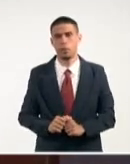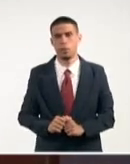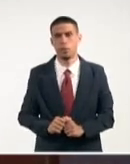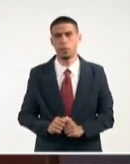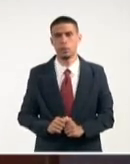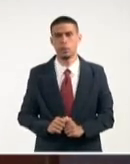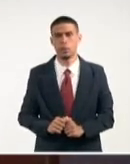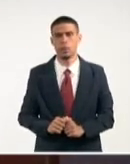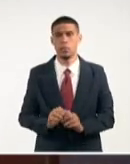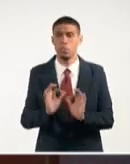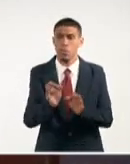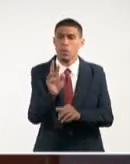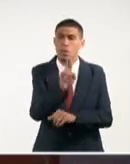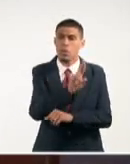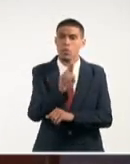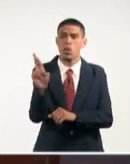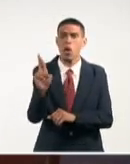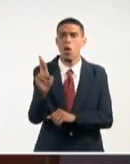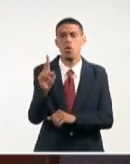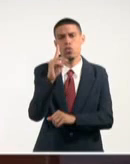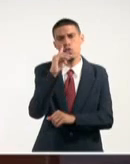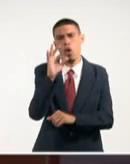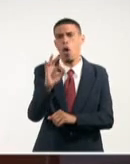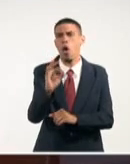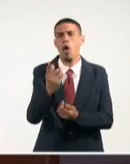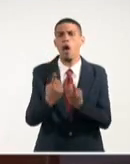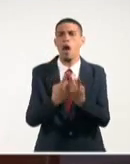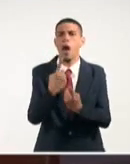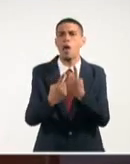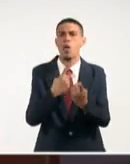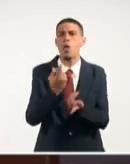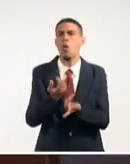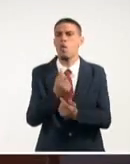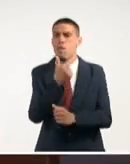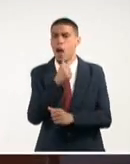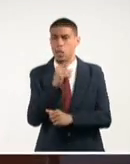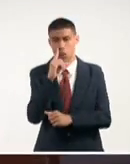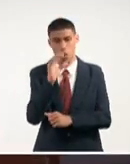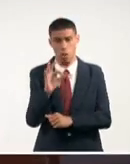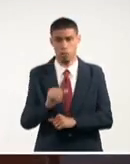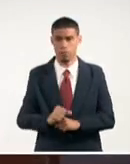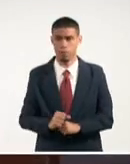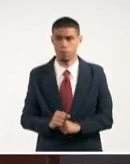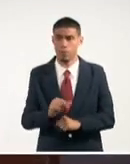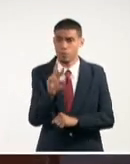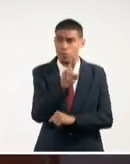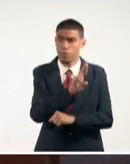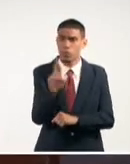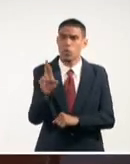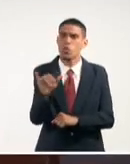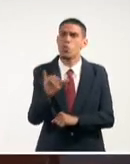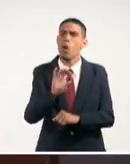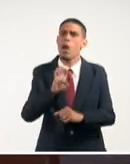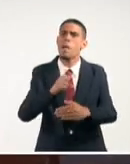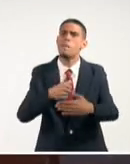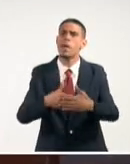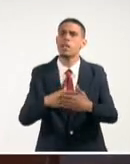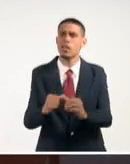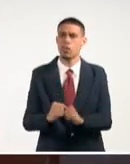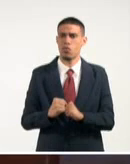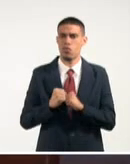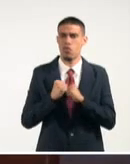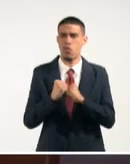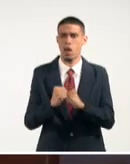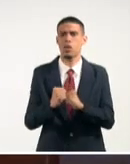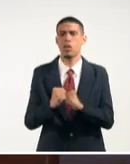La revolución no será una tarea fácil. La revolución será una empresa dura y